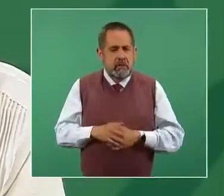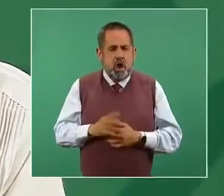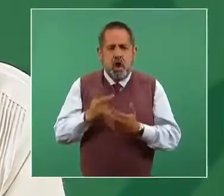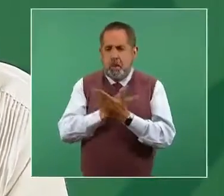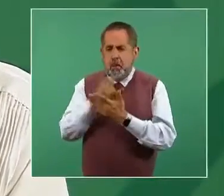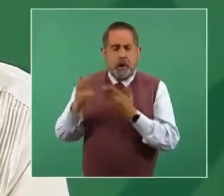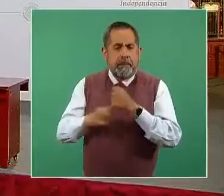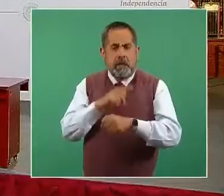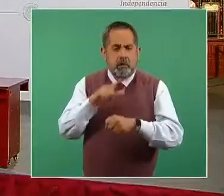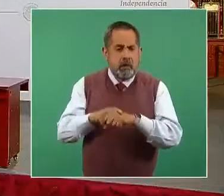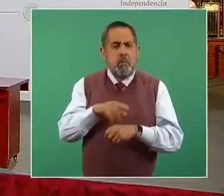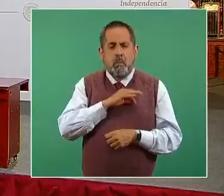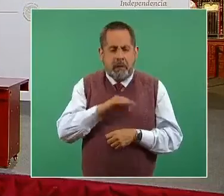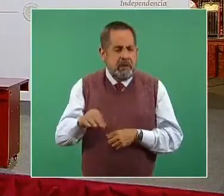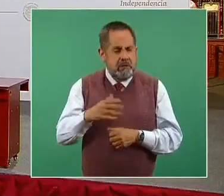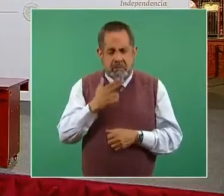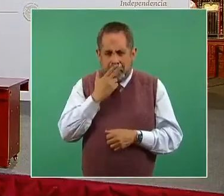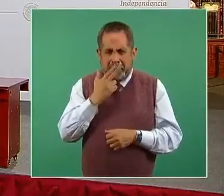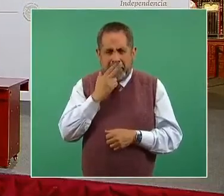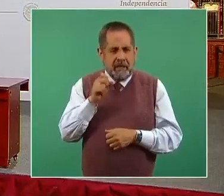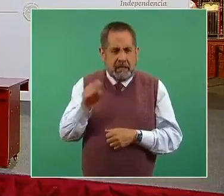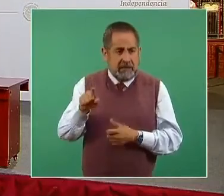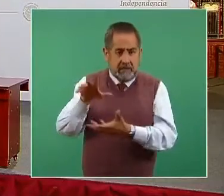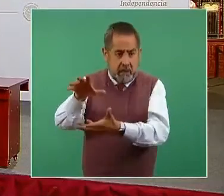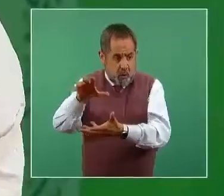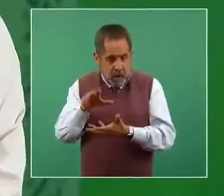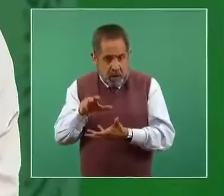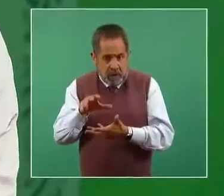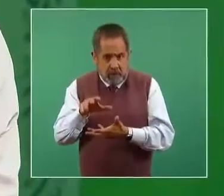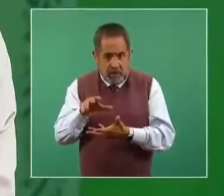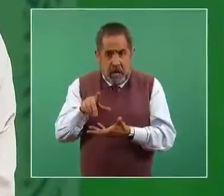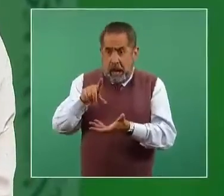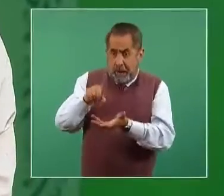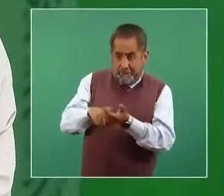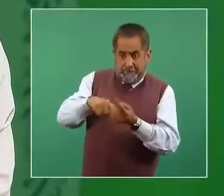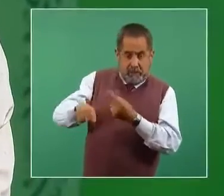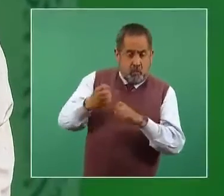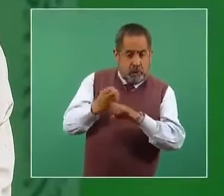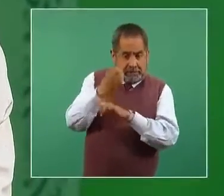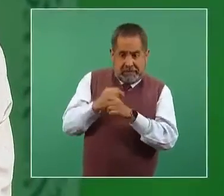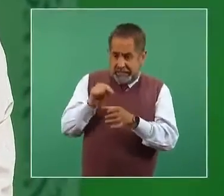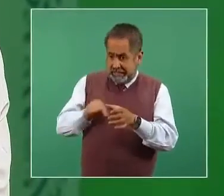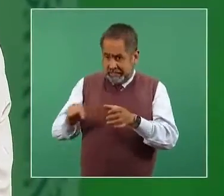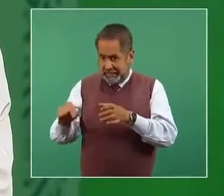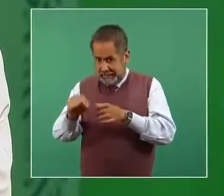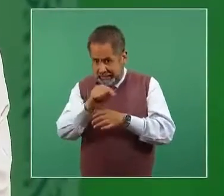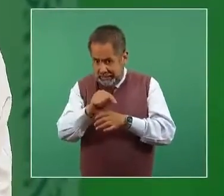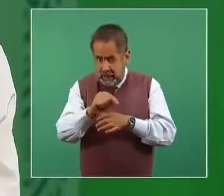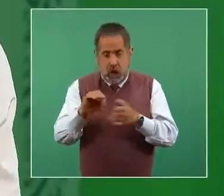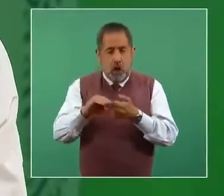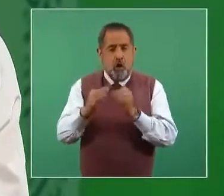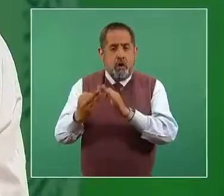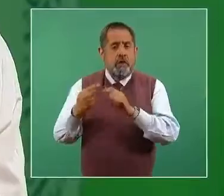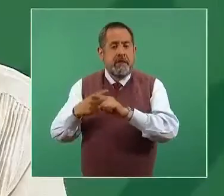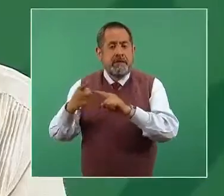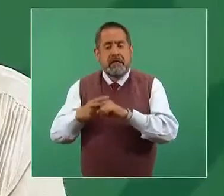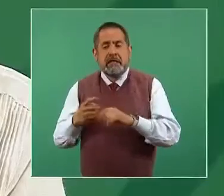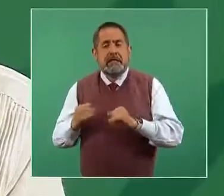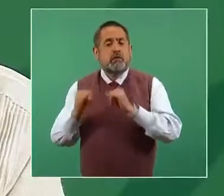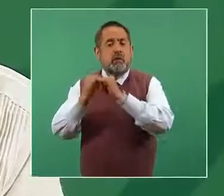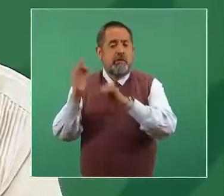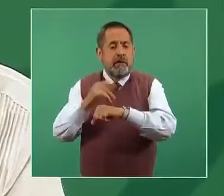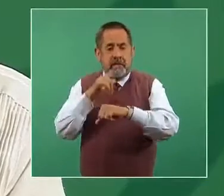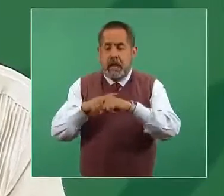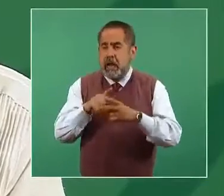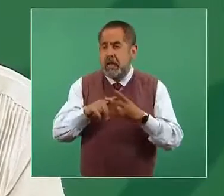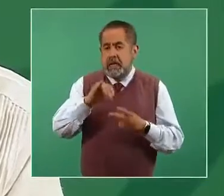puede incorporar sin problema alguno estas vacunas, ya sean en los propios estados, a través de las instituciones federales,